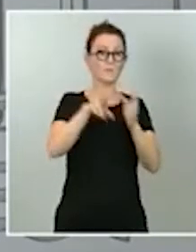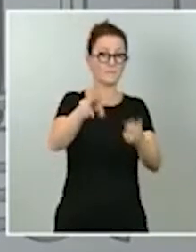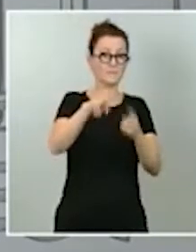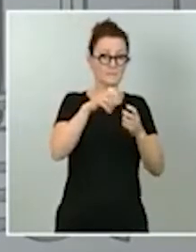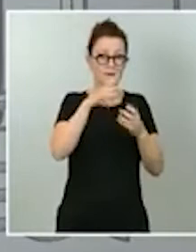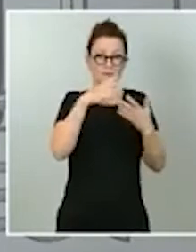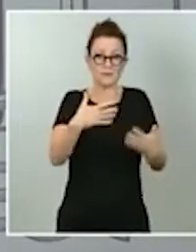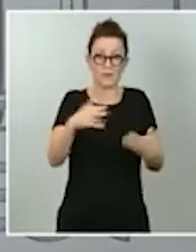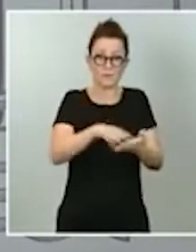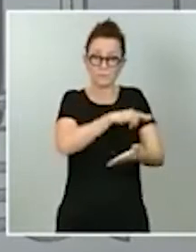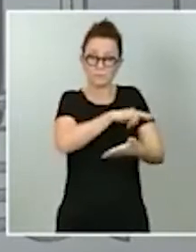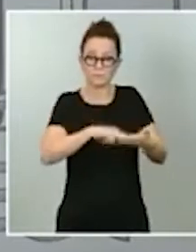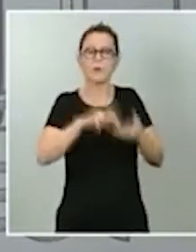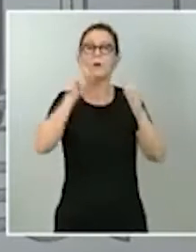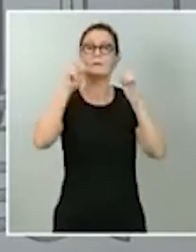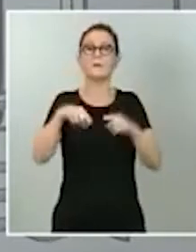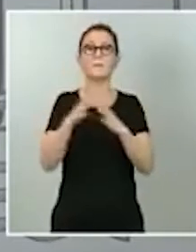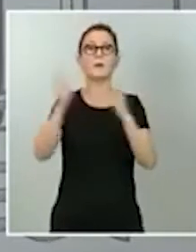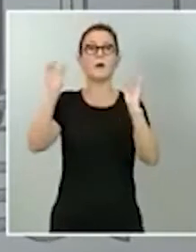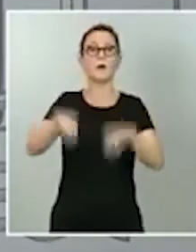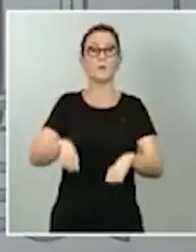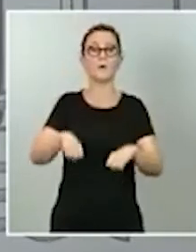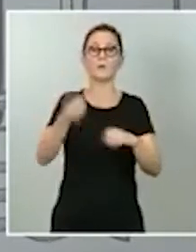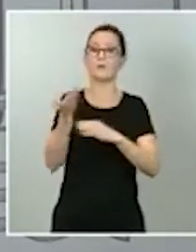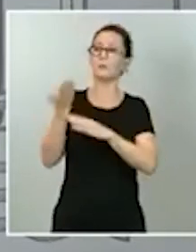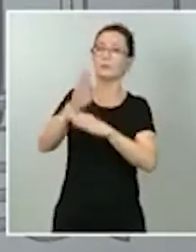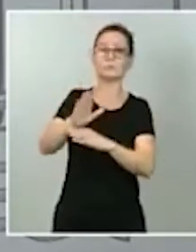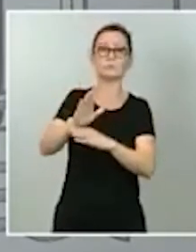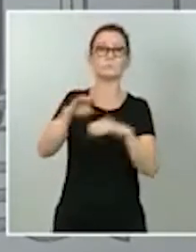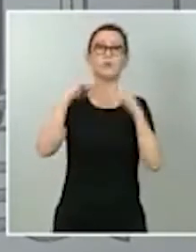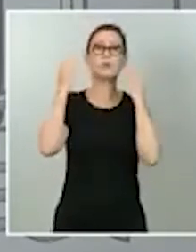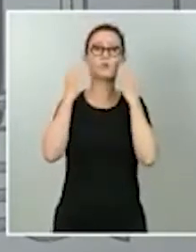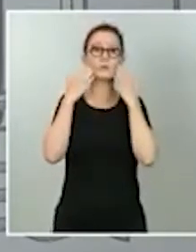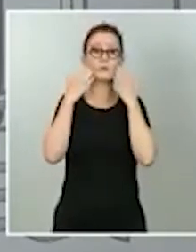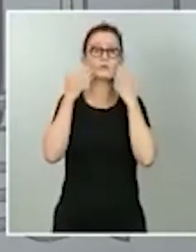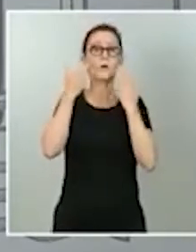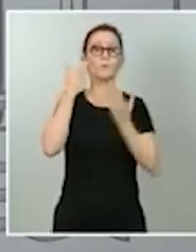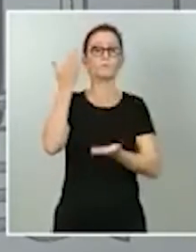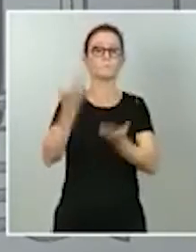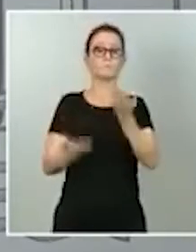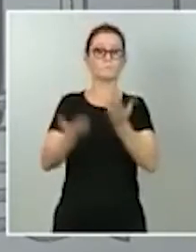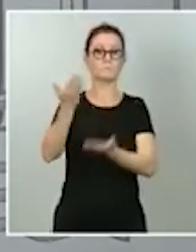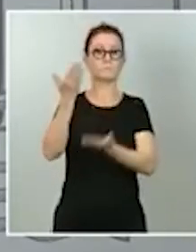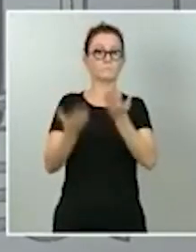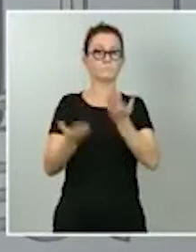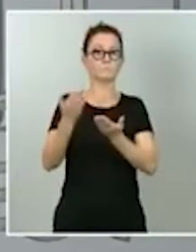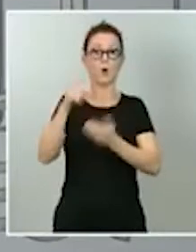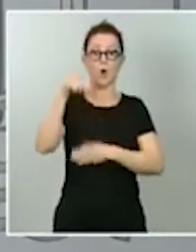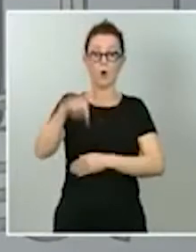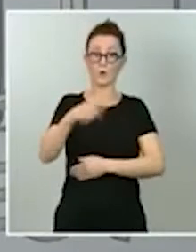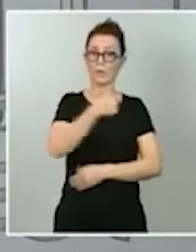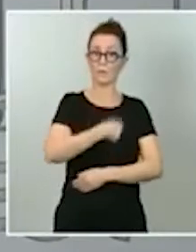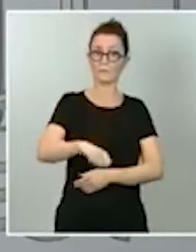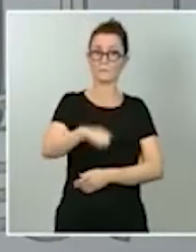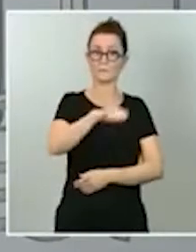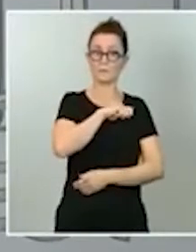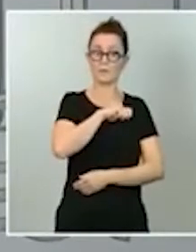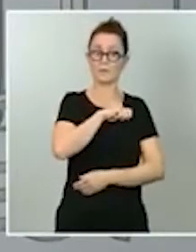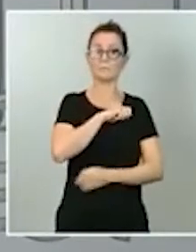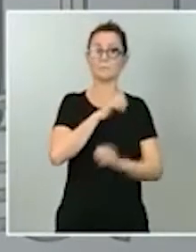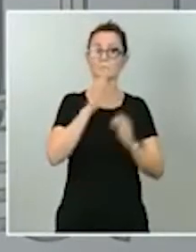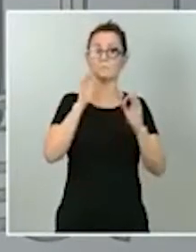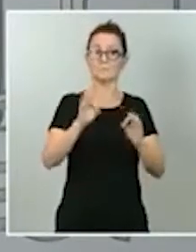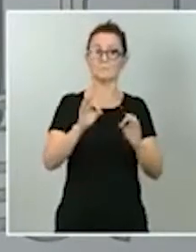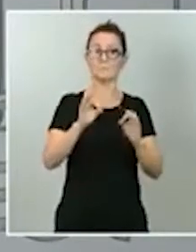de someter al congreso de los diputados la valoración de que efectivamente hoy en españa' concurren estas